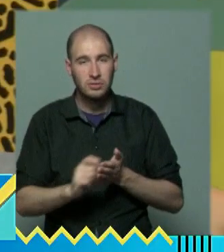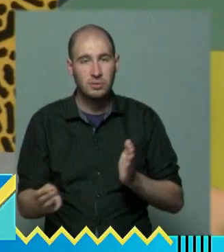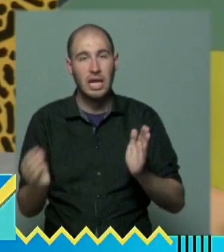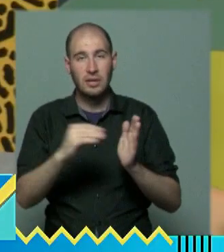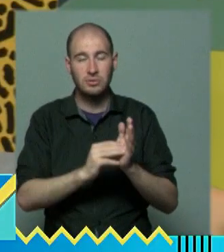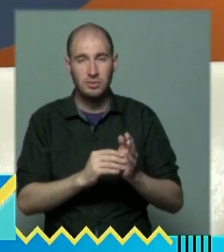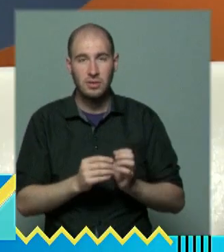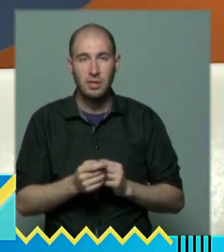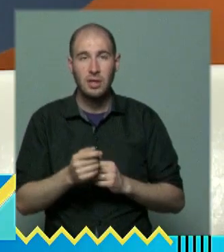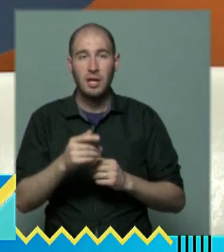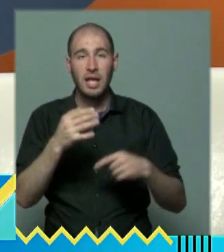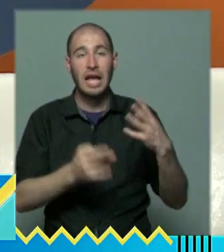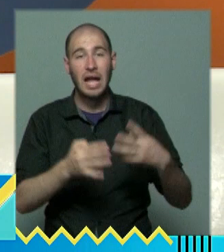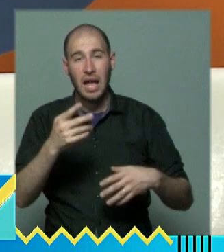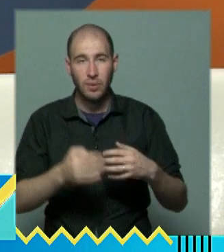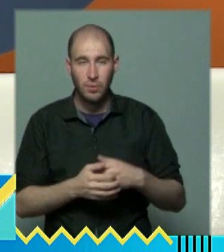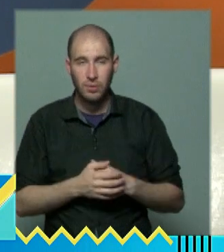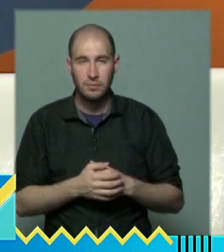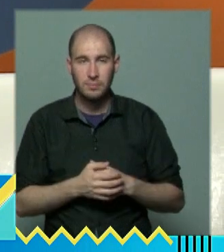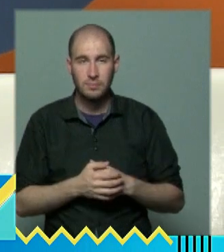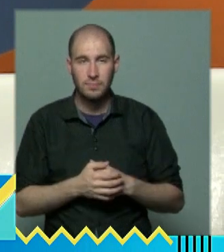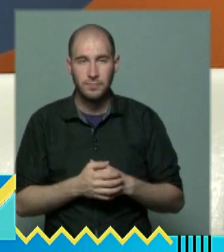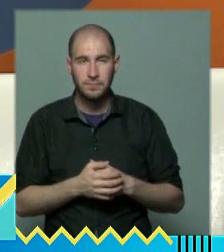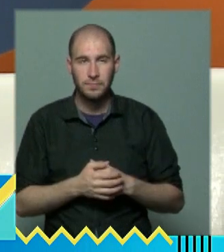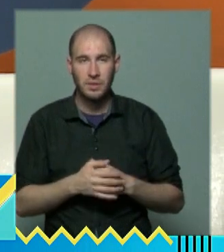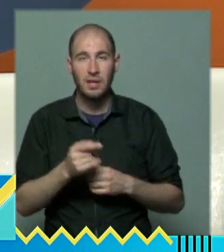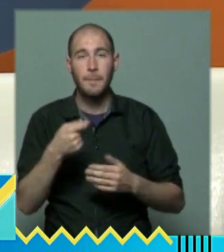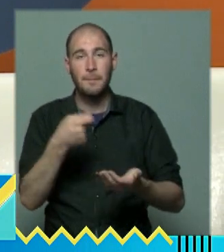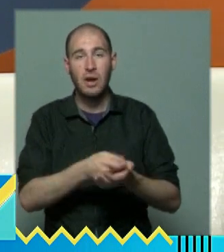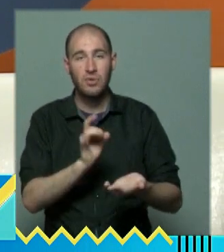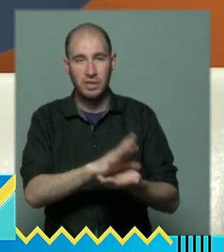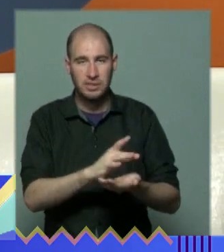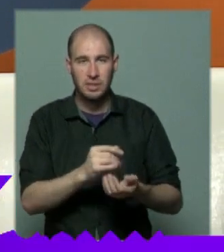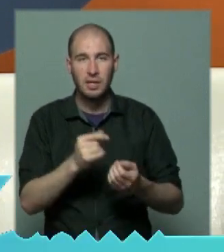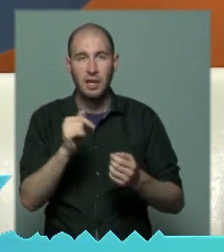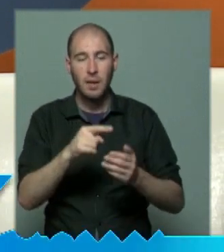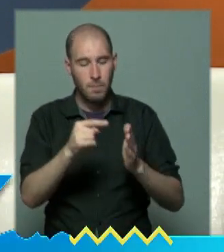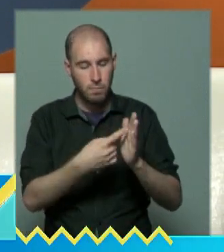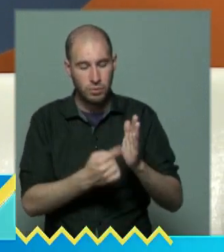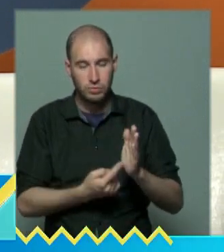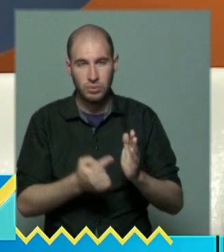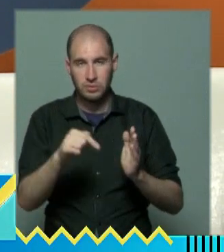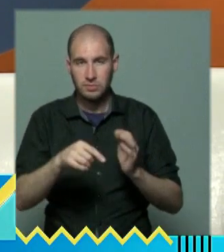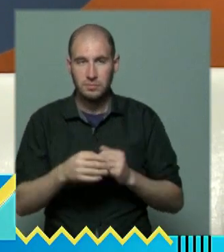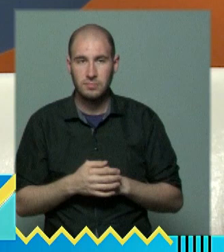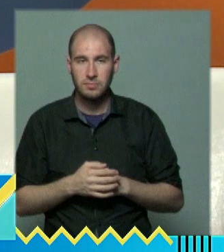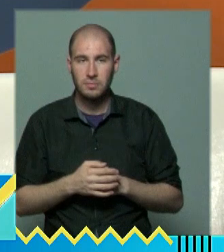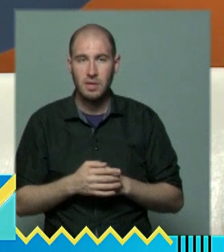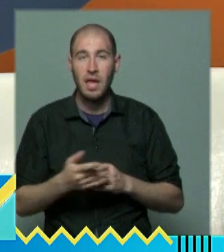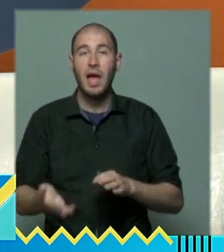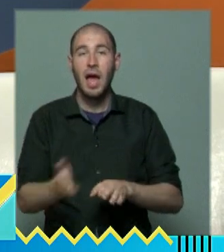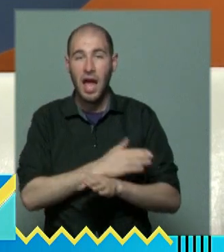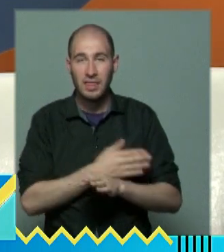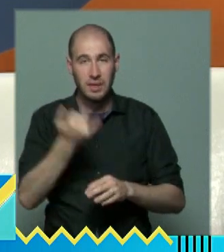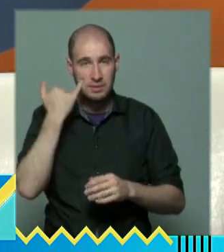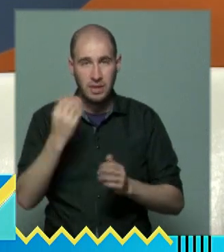exclusión en el cálculo de las indemnizaciones de estos ítems. Digo, seguramente con los antecedentes